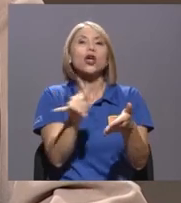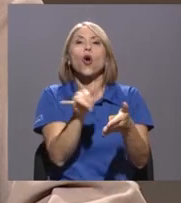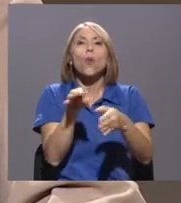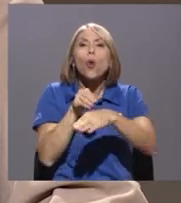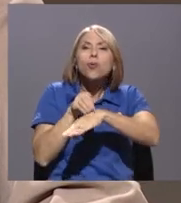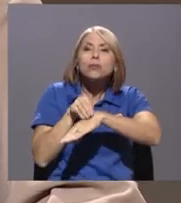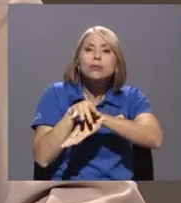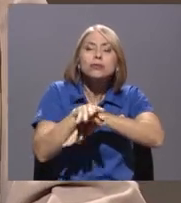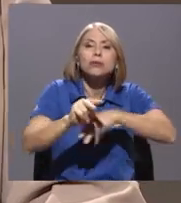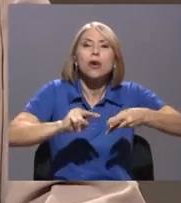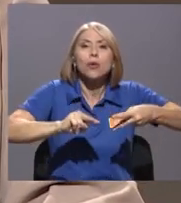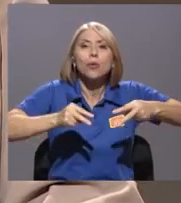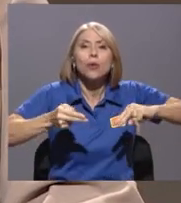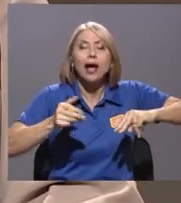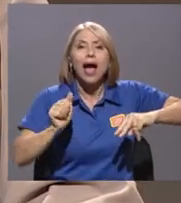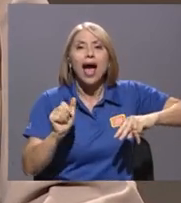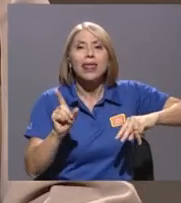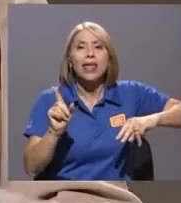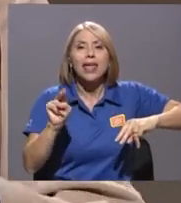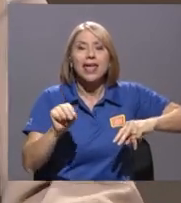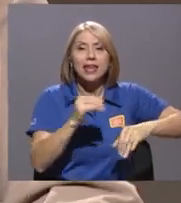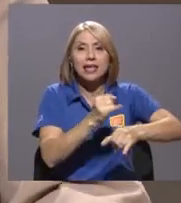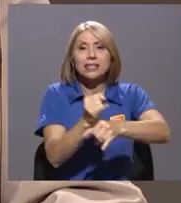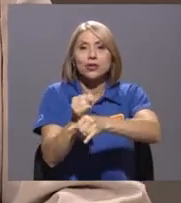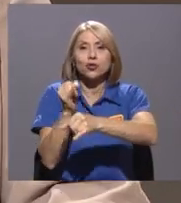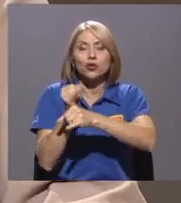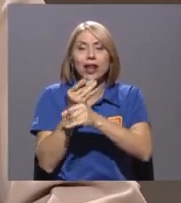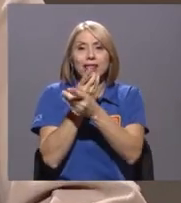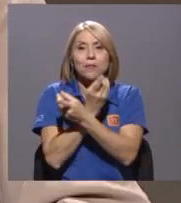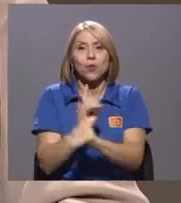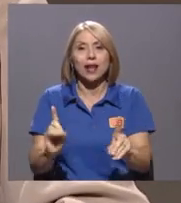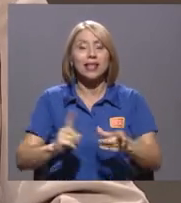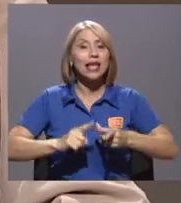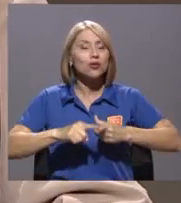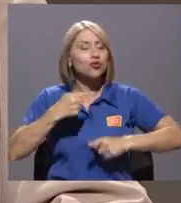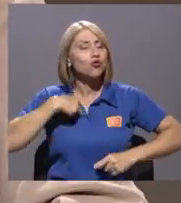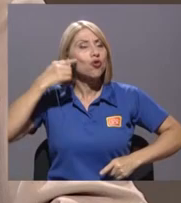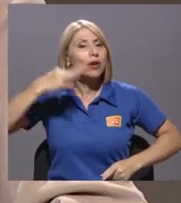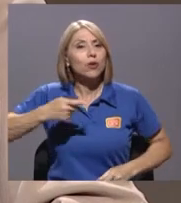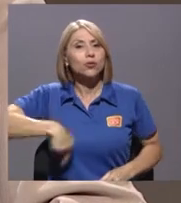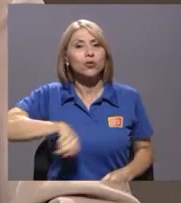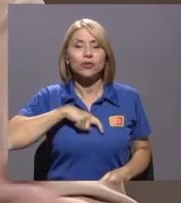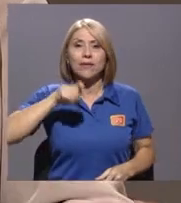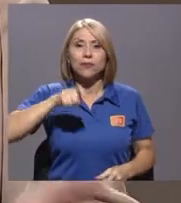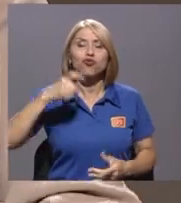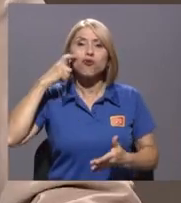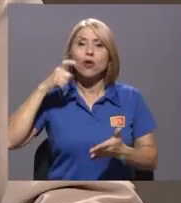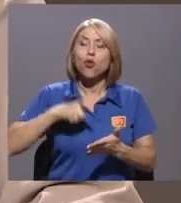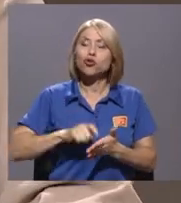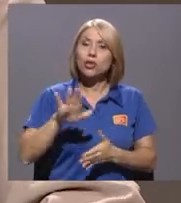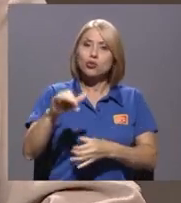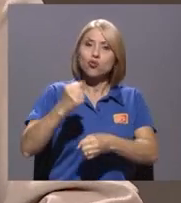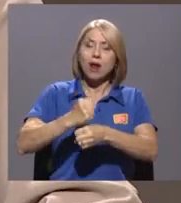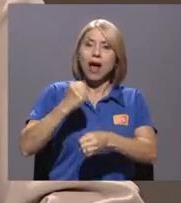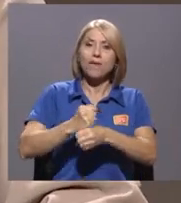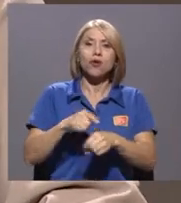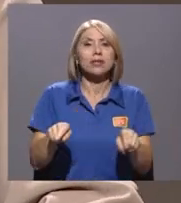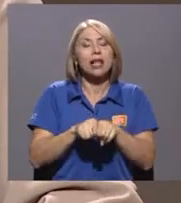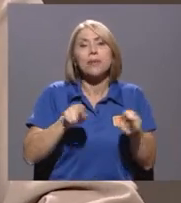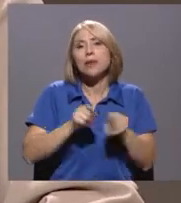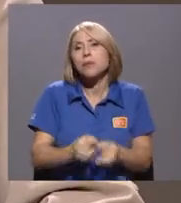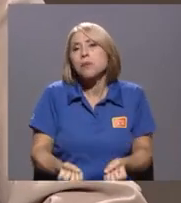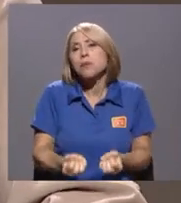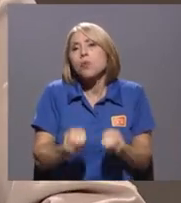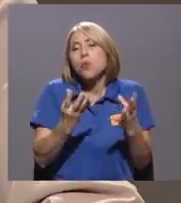institución era democrática entonces yo creo que en todas estas cosas que reconoce la gran labor que él hizo además de las tantas generaciones de